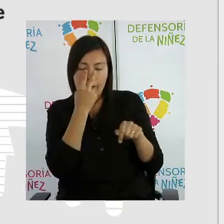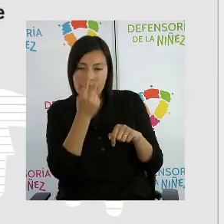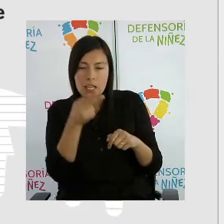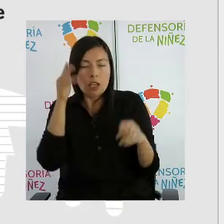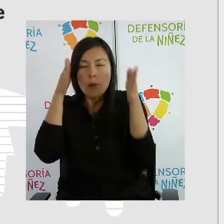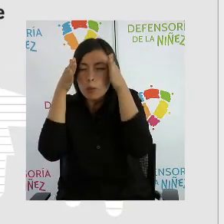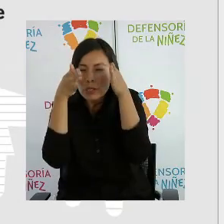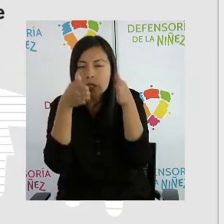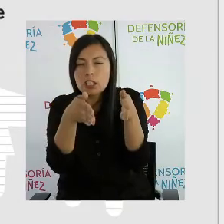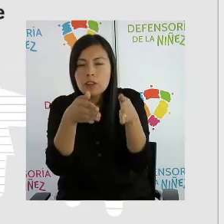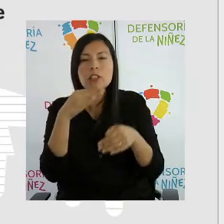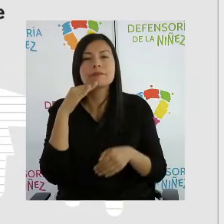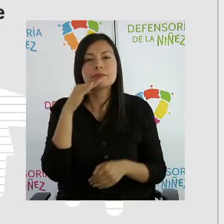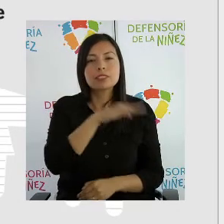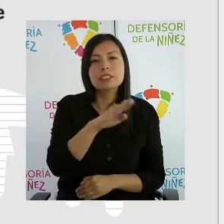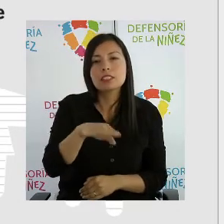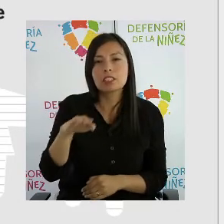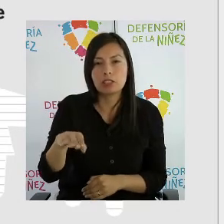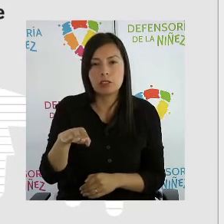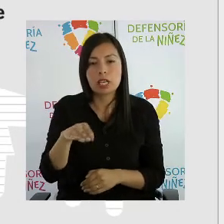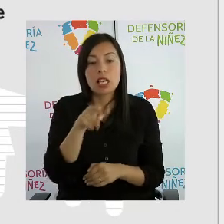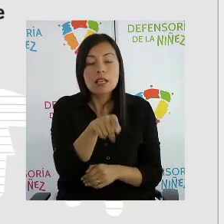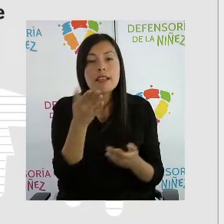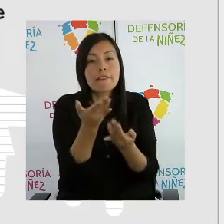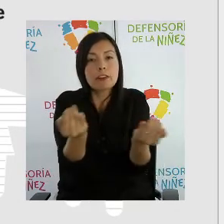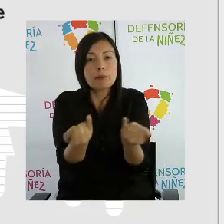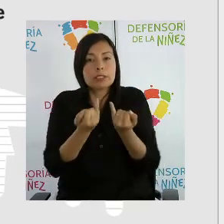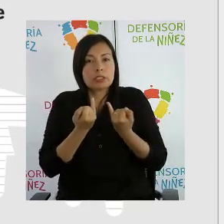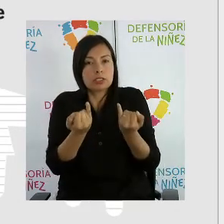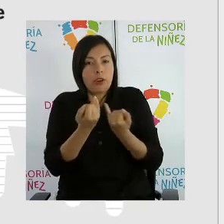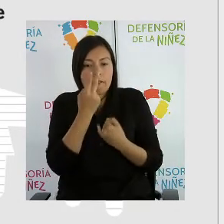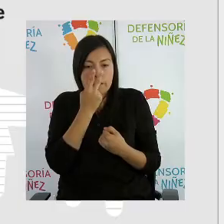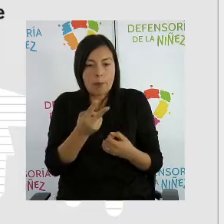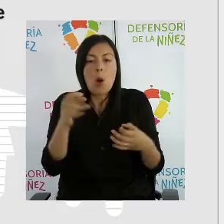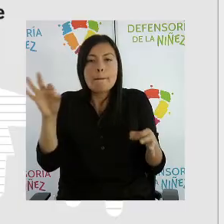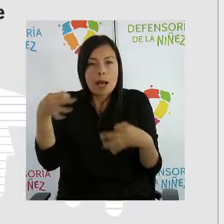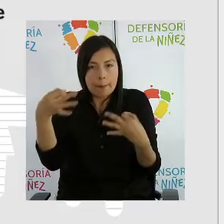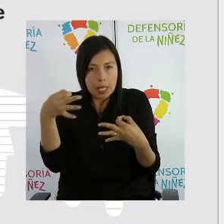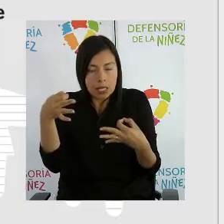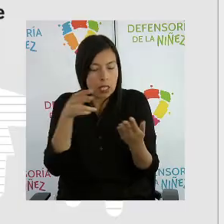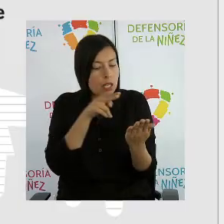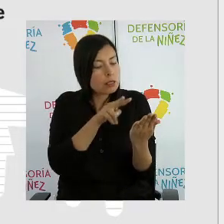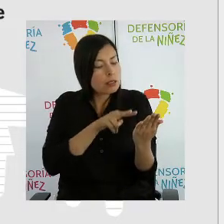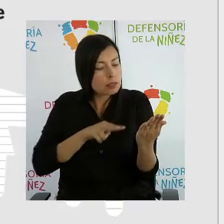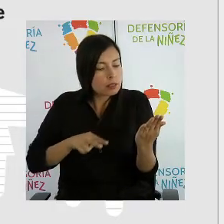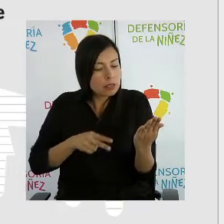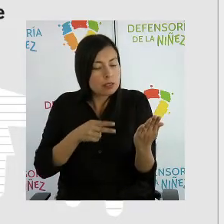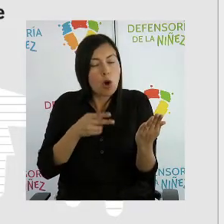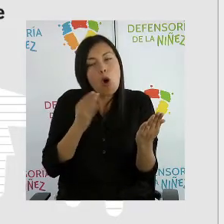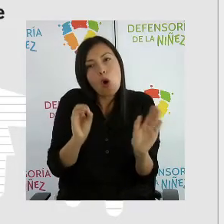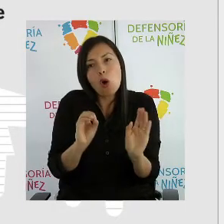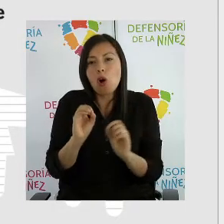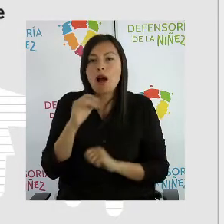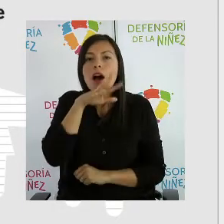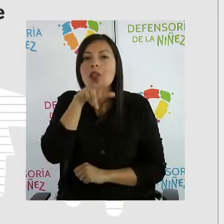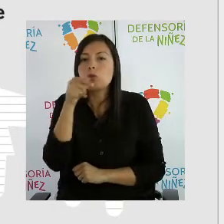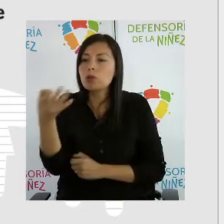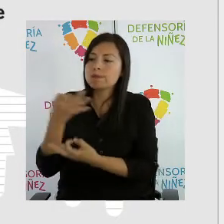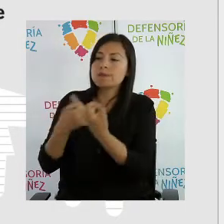precisamente a los niños, y la información no la vemos necesariamente solo de papeles o de los adultos que se relacionan con ellos, sino